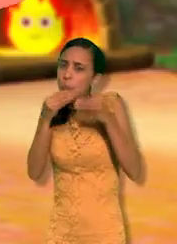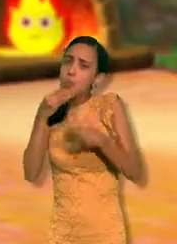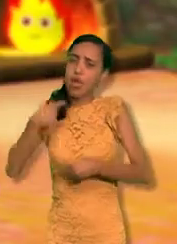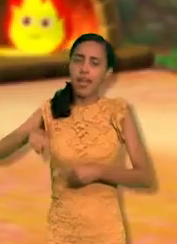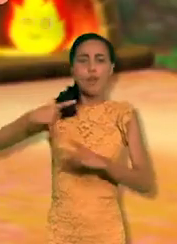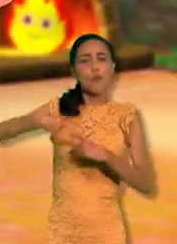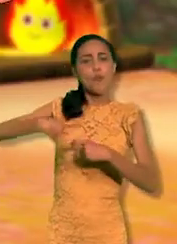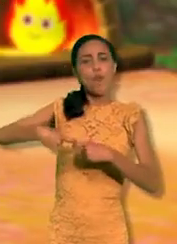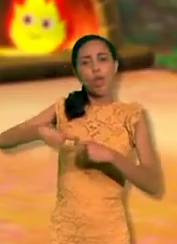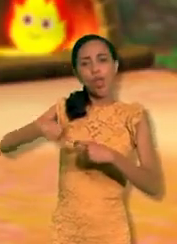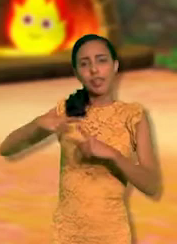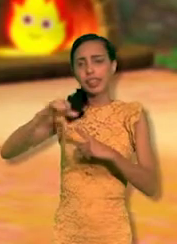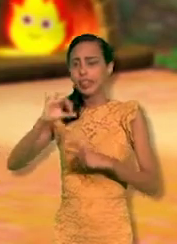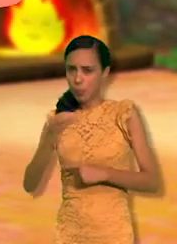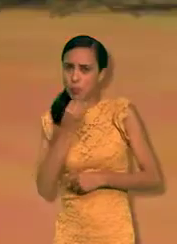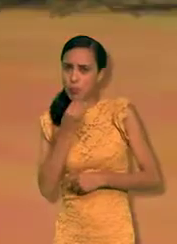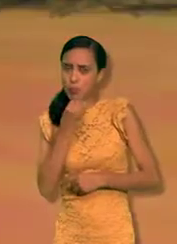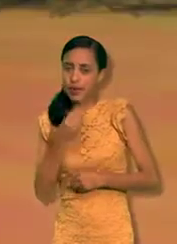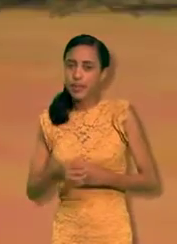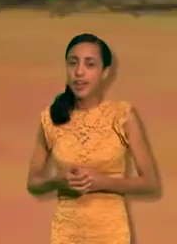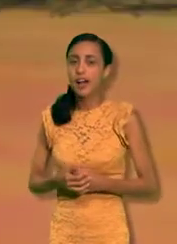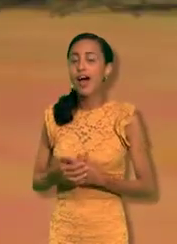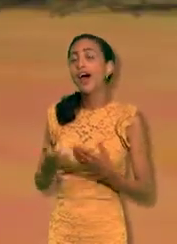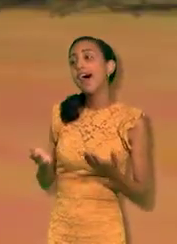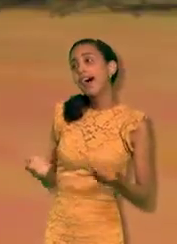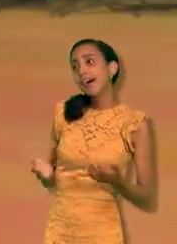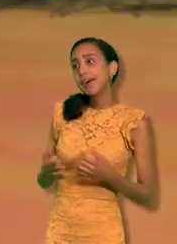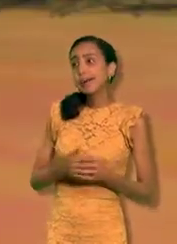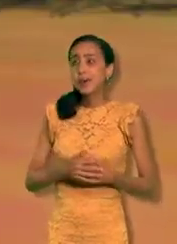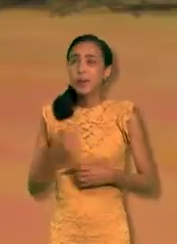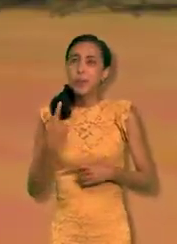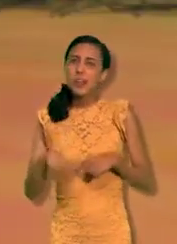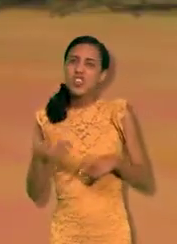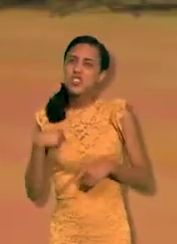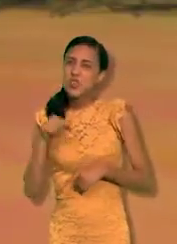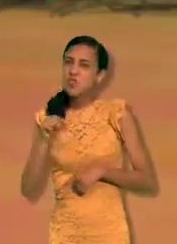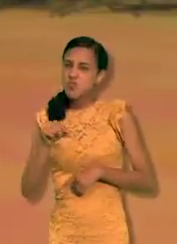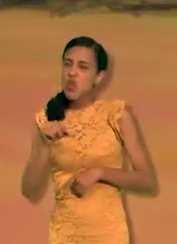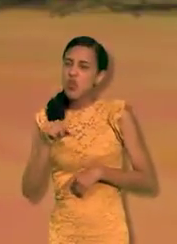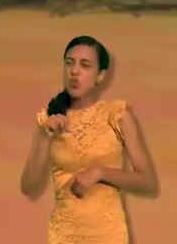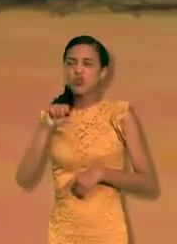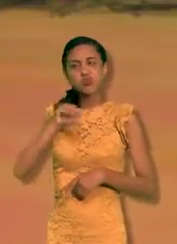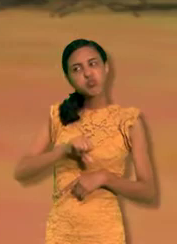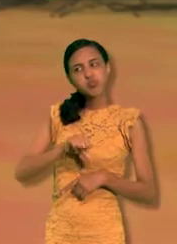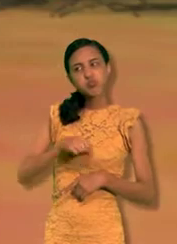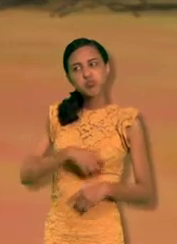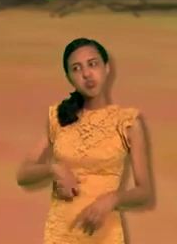para que vaya a la boda de su tío Perico. ¡Ay! Por ustedes encantadísima.